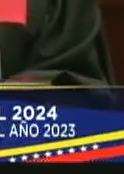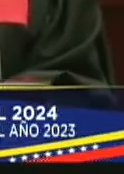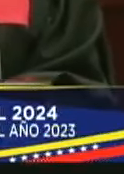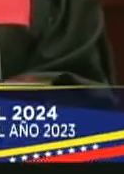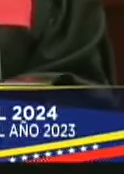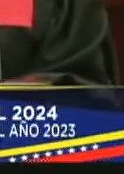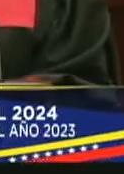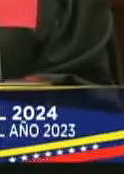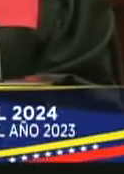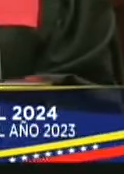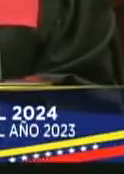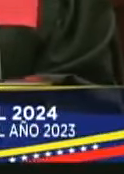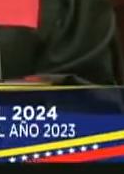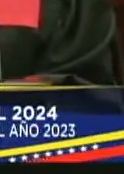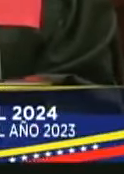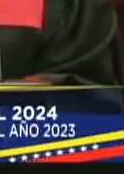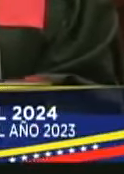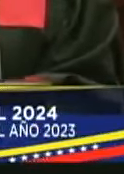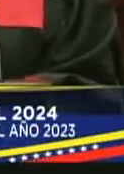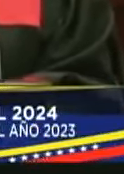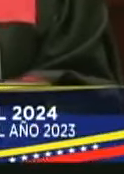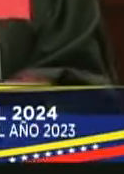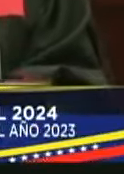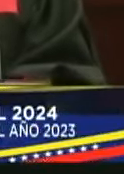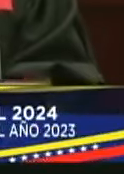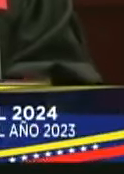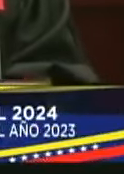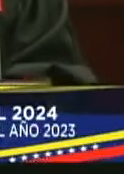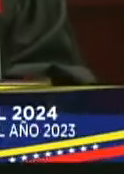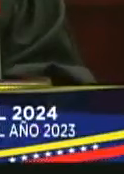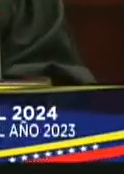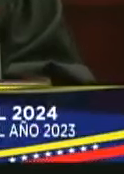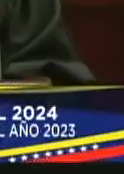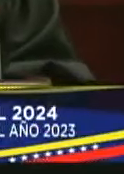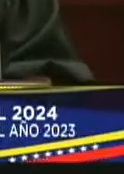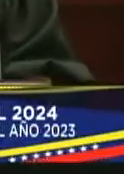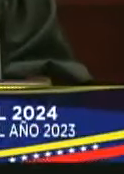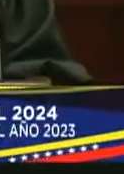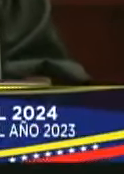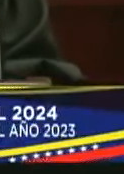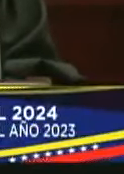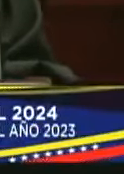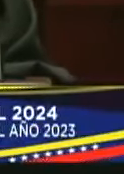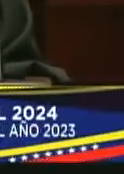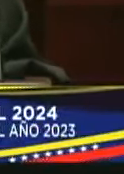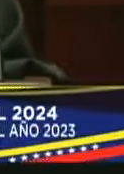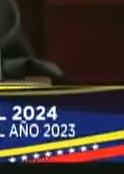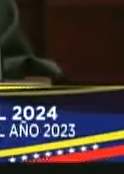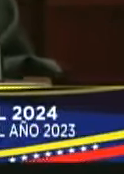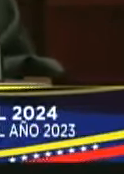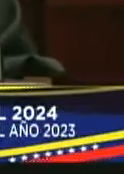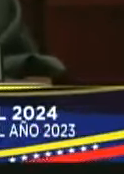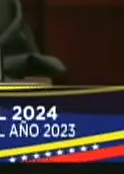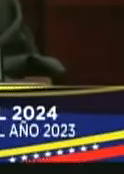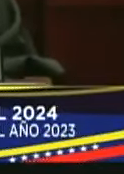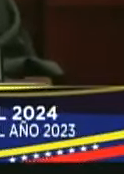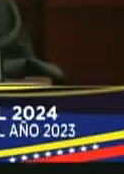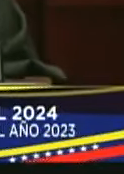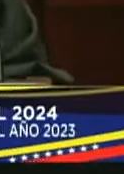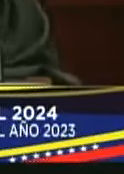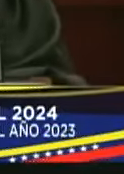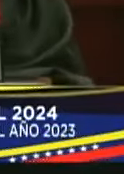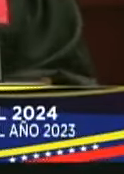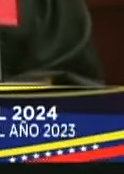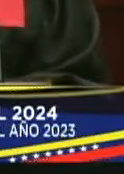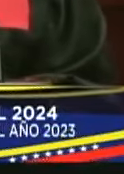es reconstruir un Estado soberano que exprese un cambio en la relación entre las clases